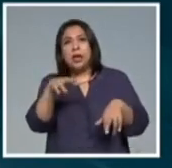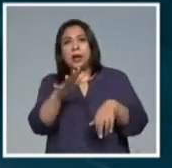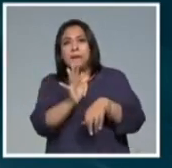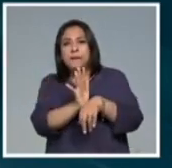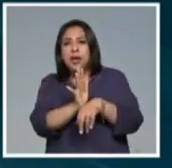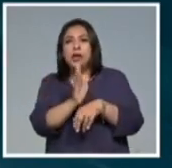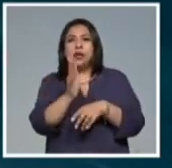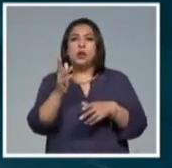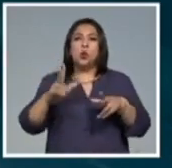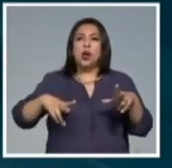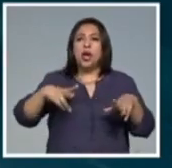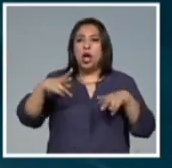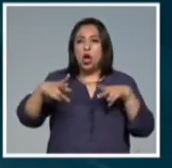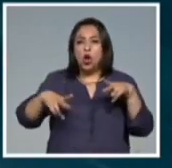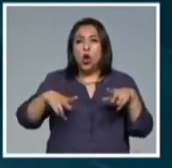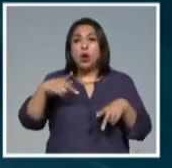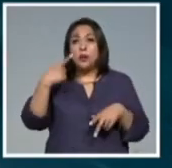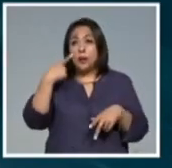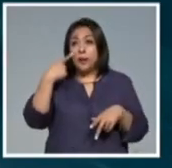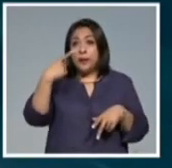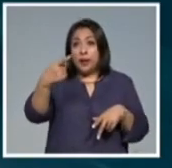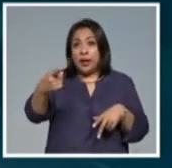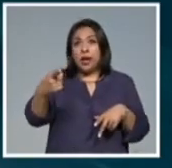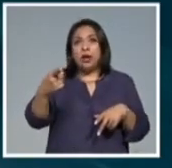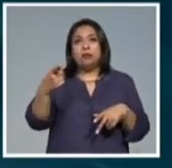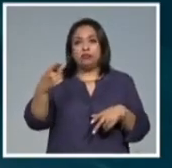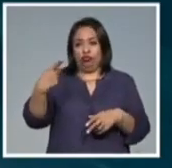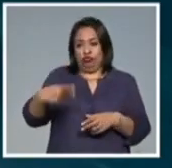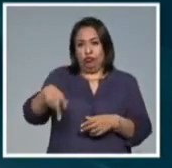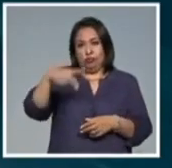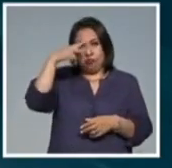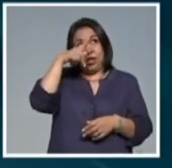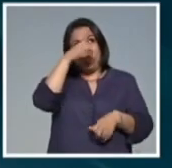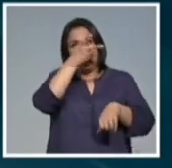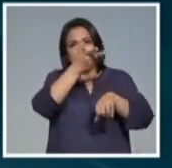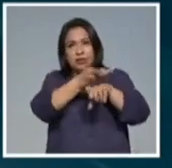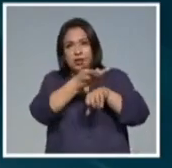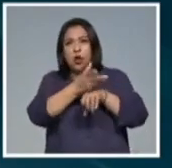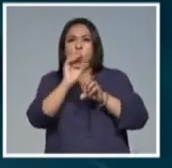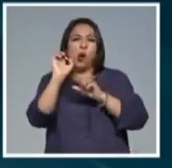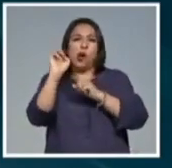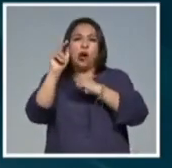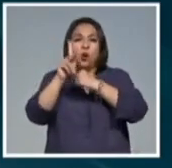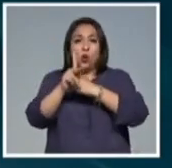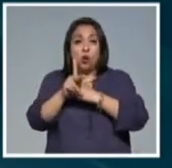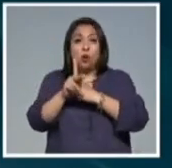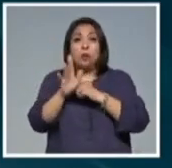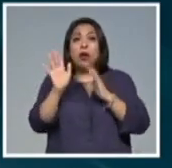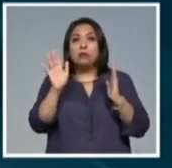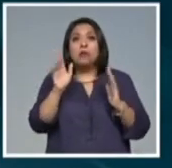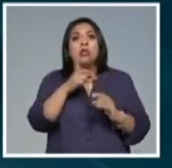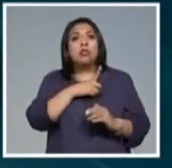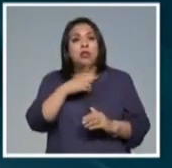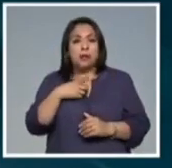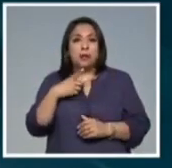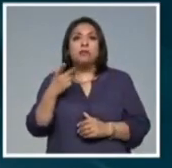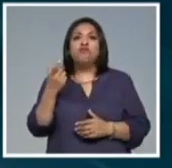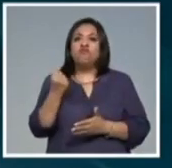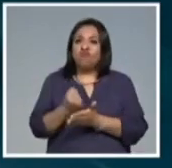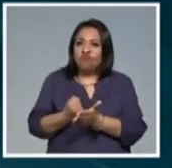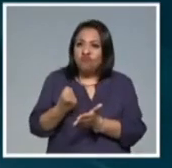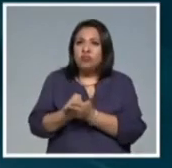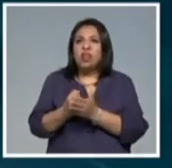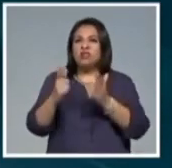y series de Hollywood, en el retrato que se hacen de nosotros en Estados Unidos o en Europa, no faltan la insistencia en